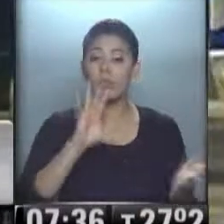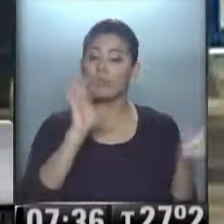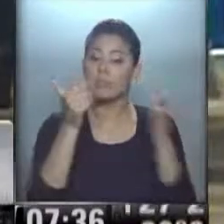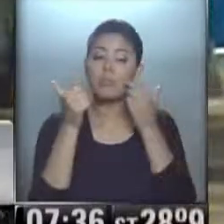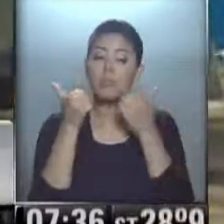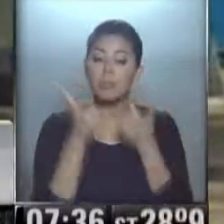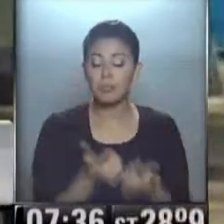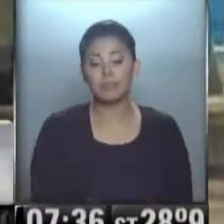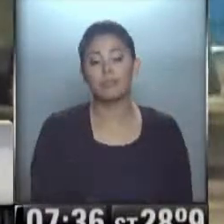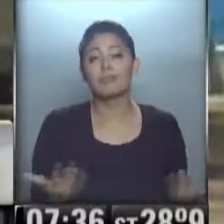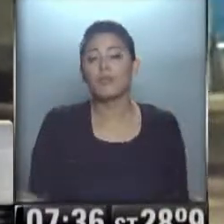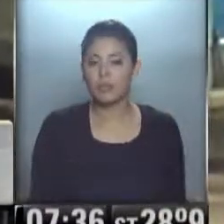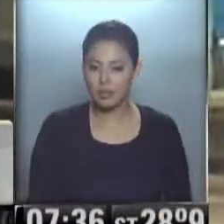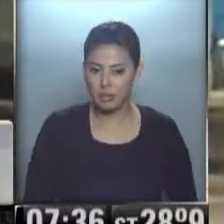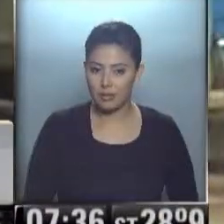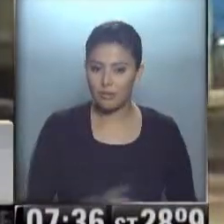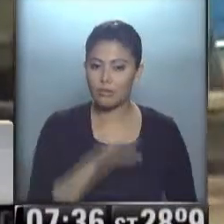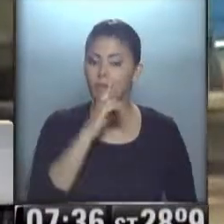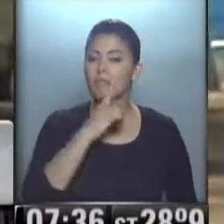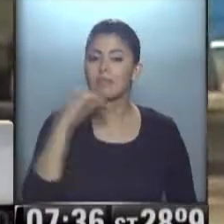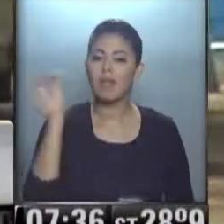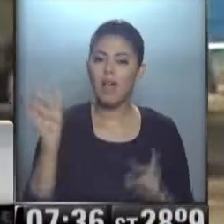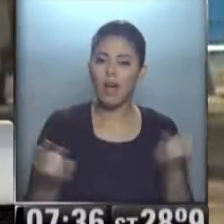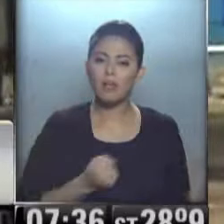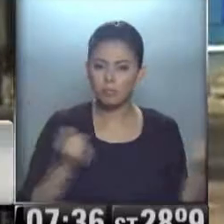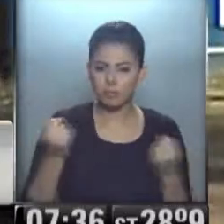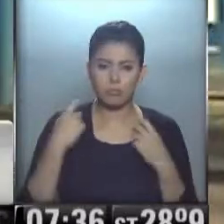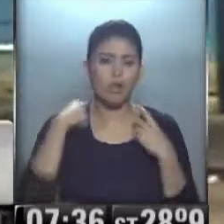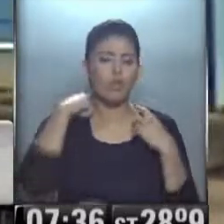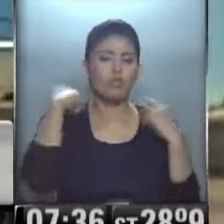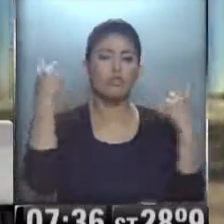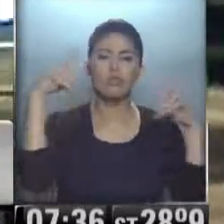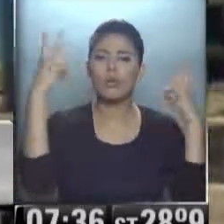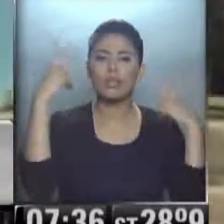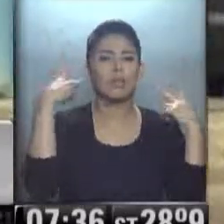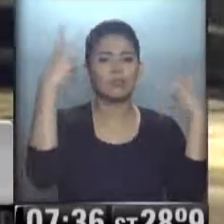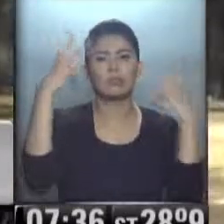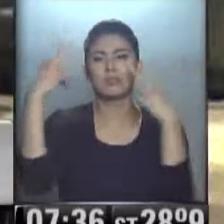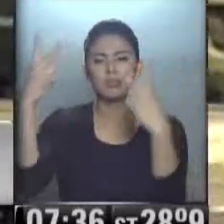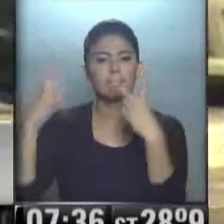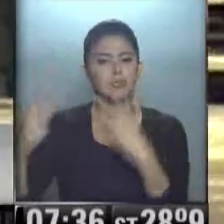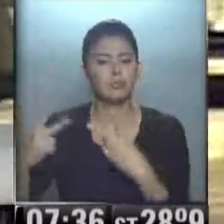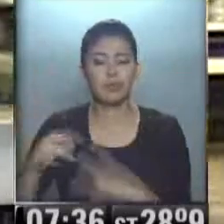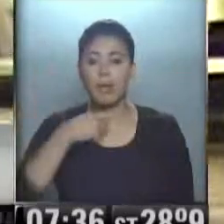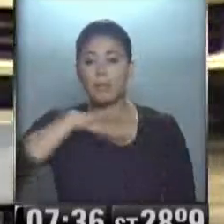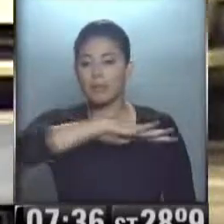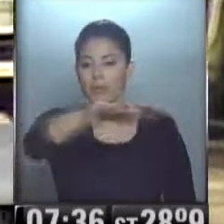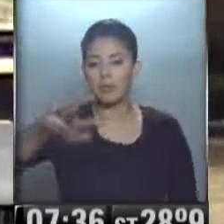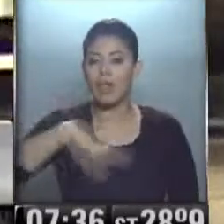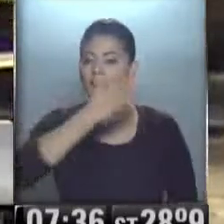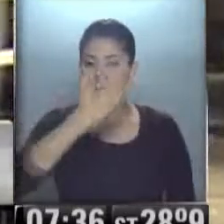esto genera un intenso movimiento de turistas hacia la costa